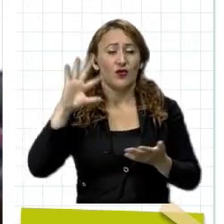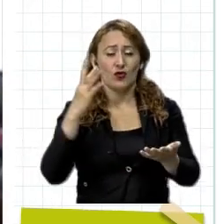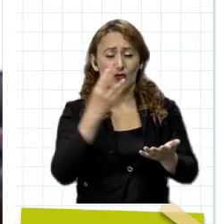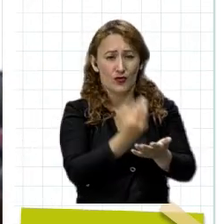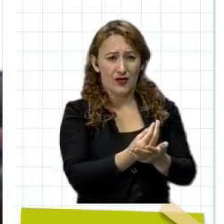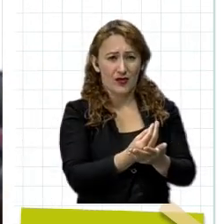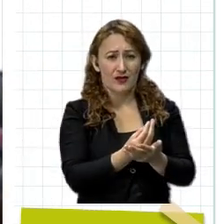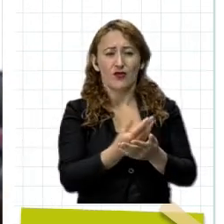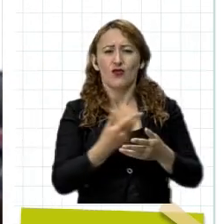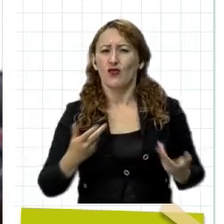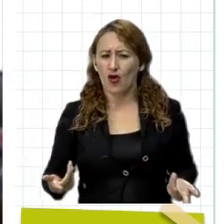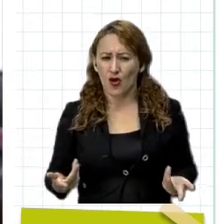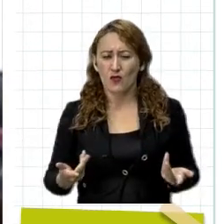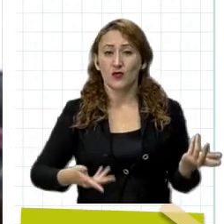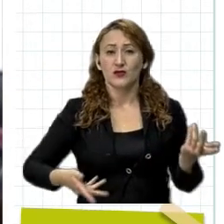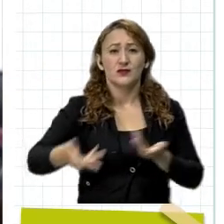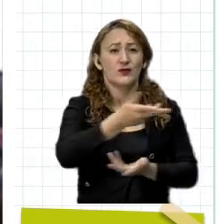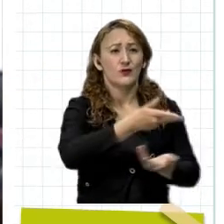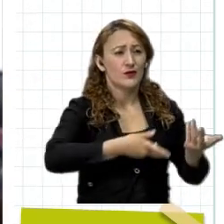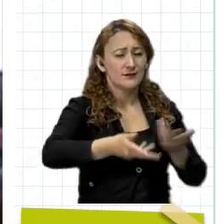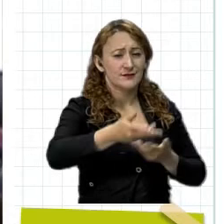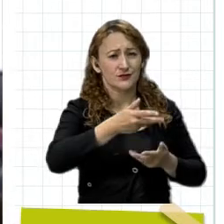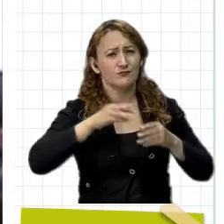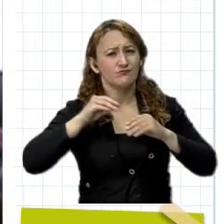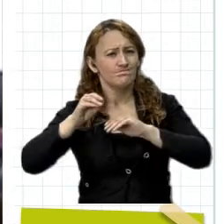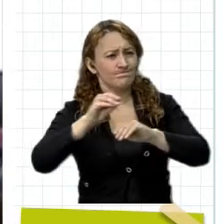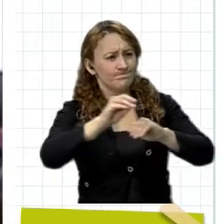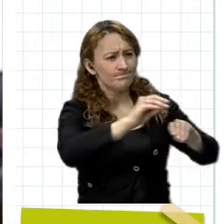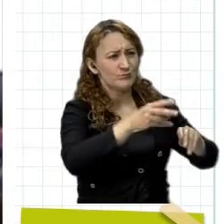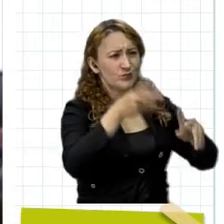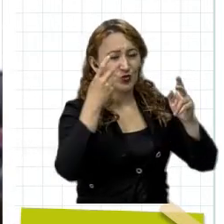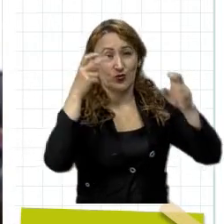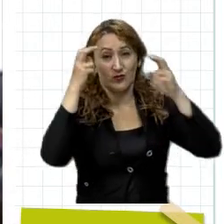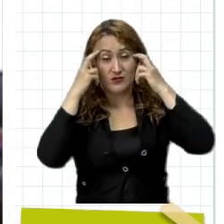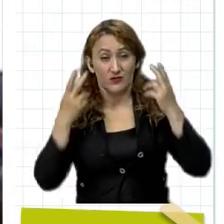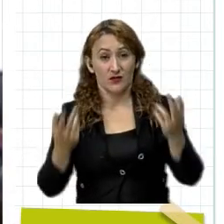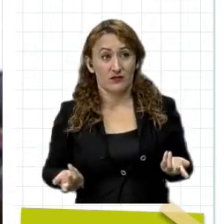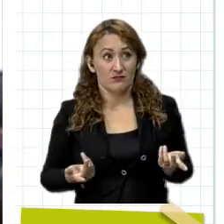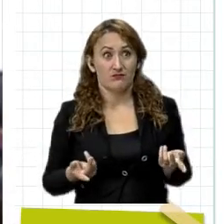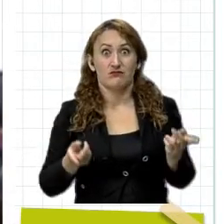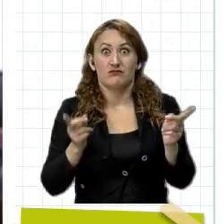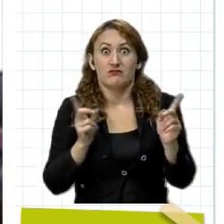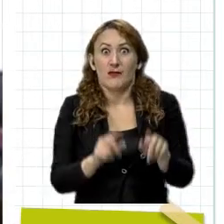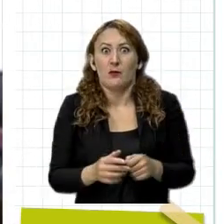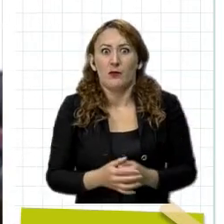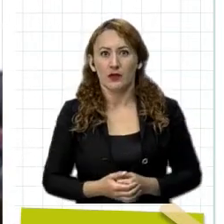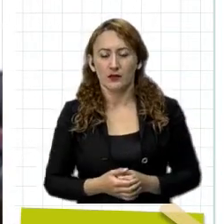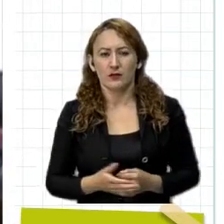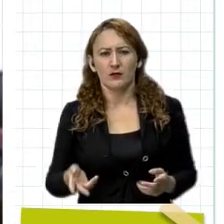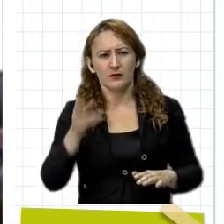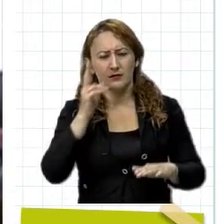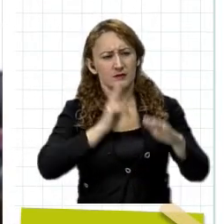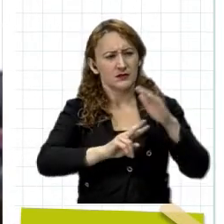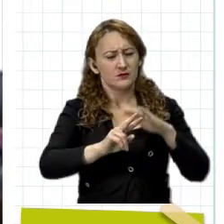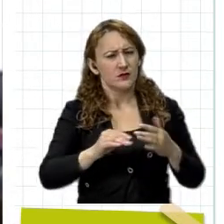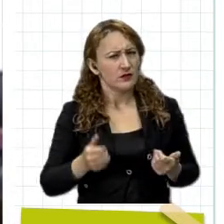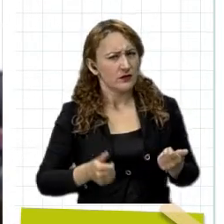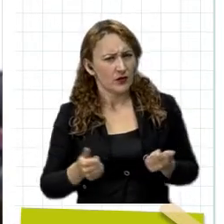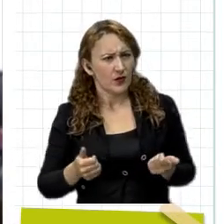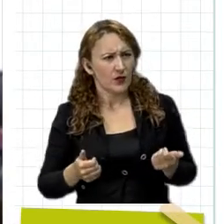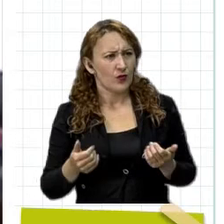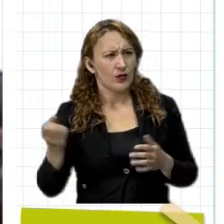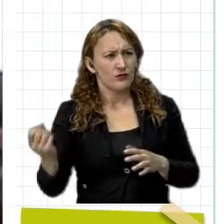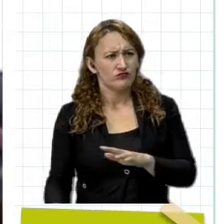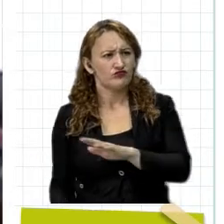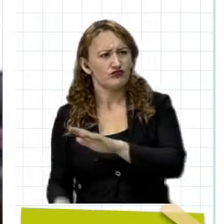circulación y socialización del conocimiento. Incluso perspectivas como que provienen de